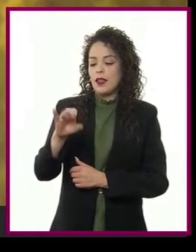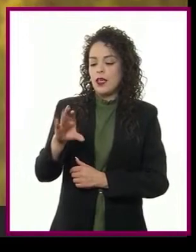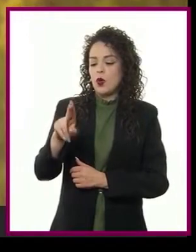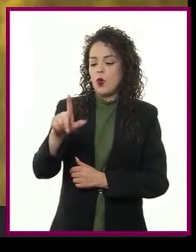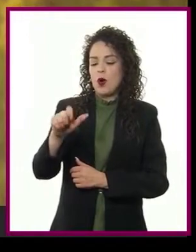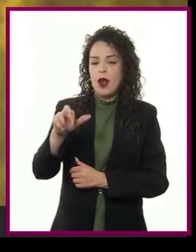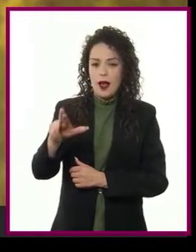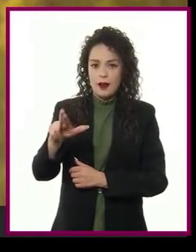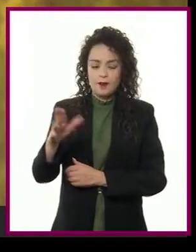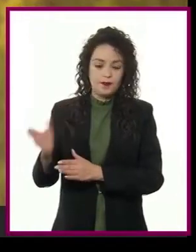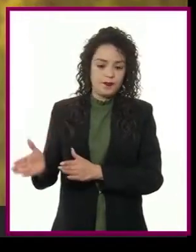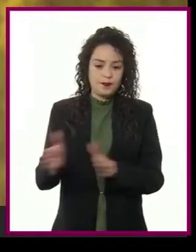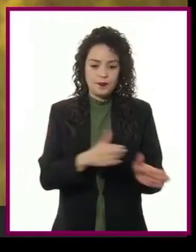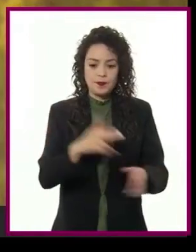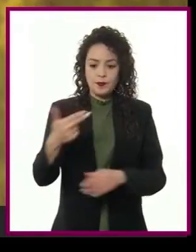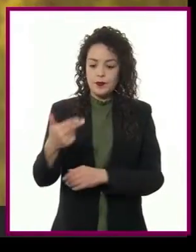de